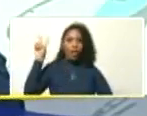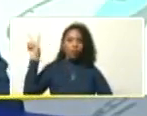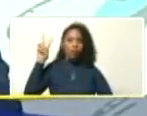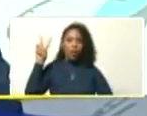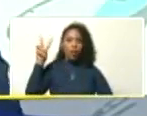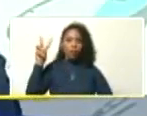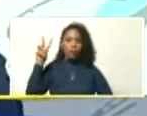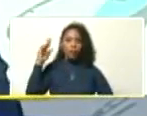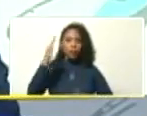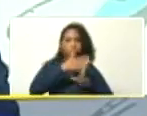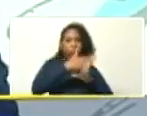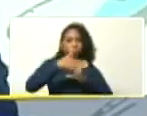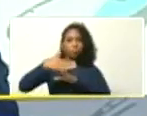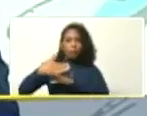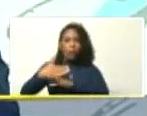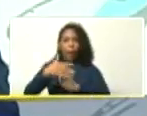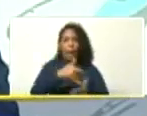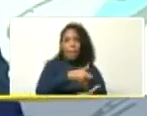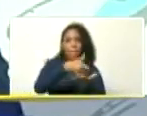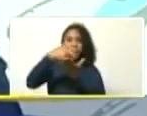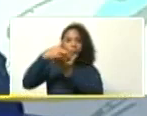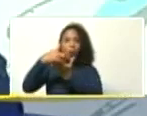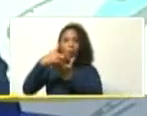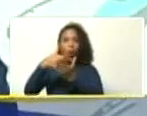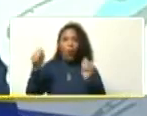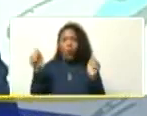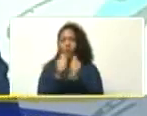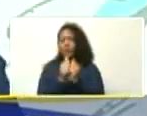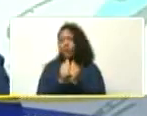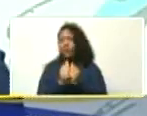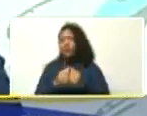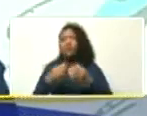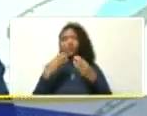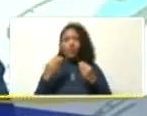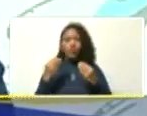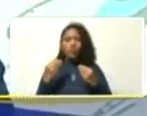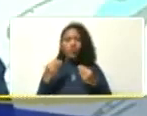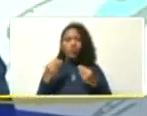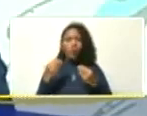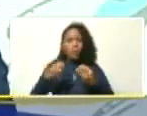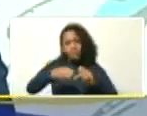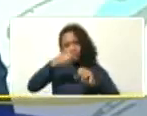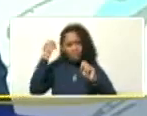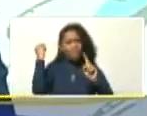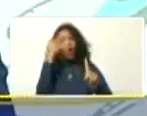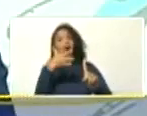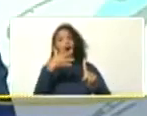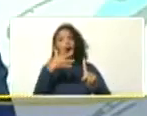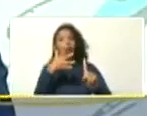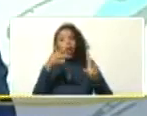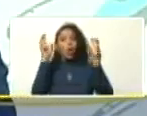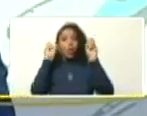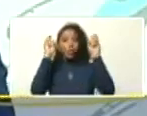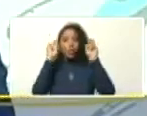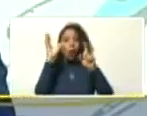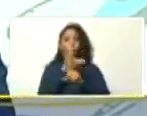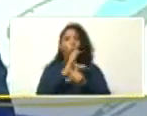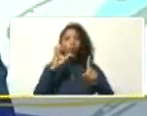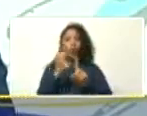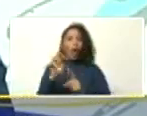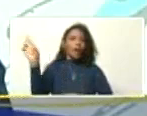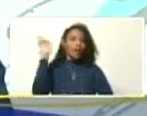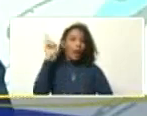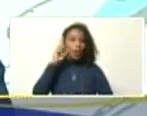se comparte el premio con mucha calidad y con mucho impacto en los medios tradicionales,